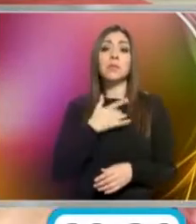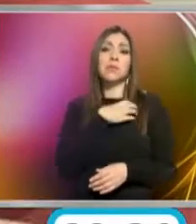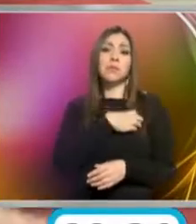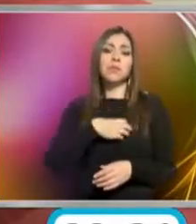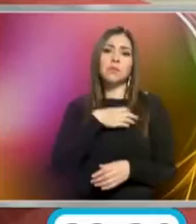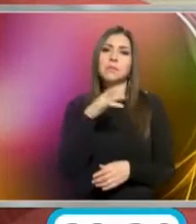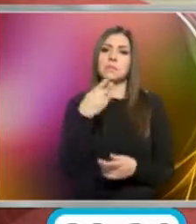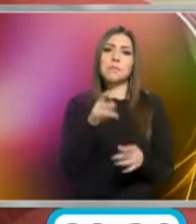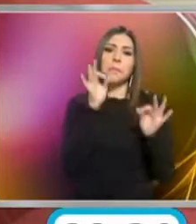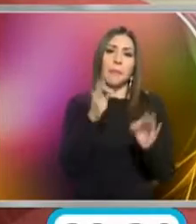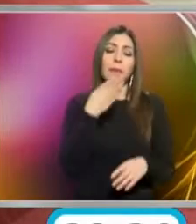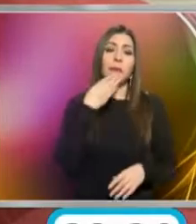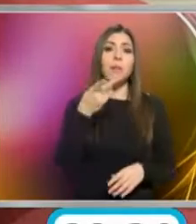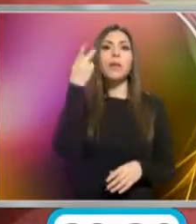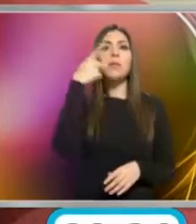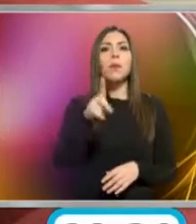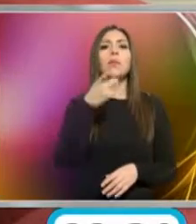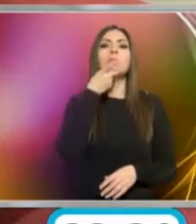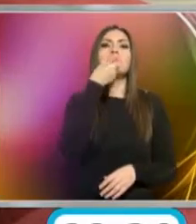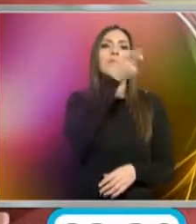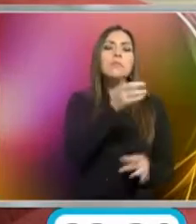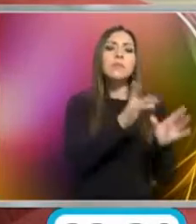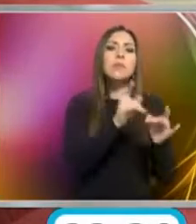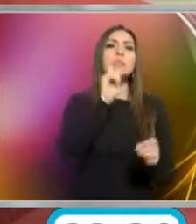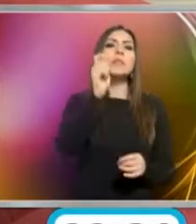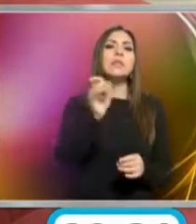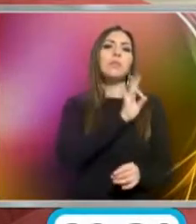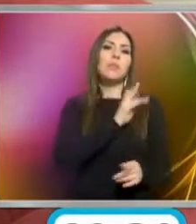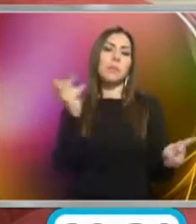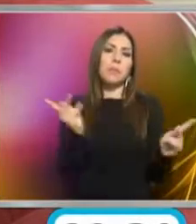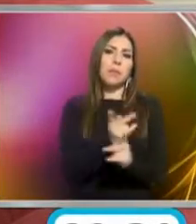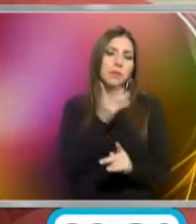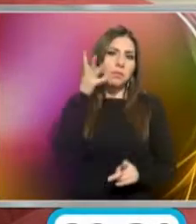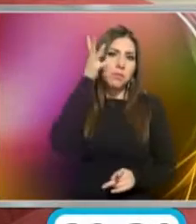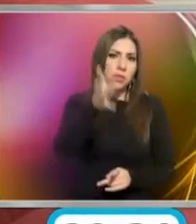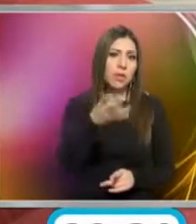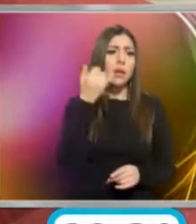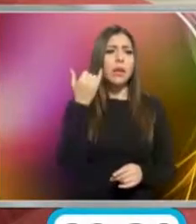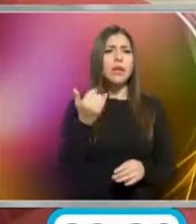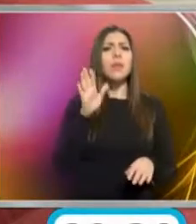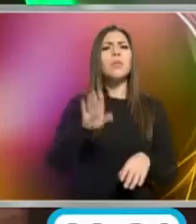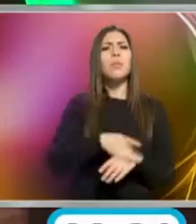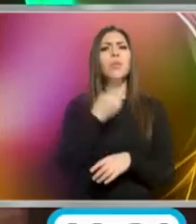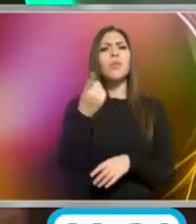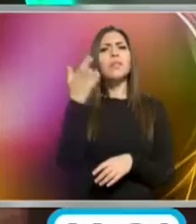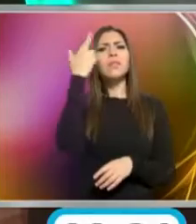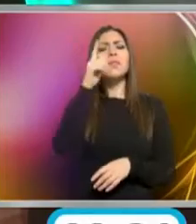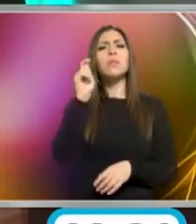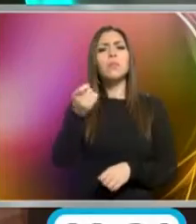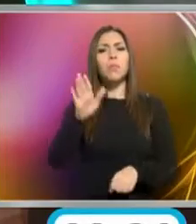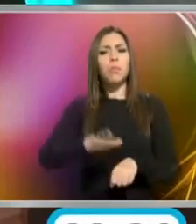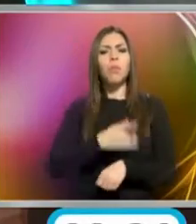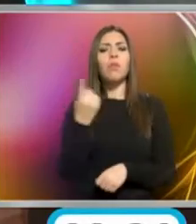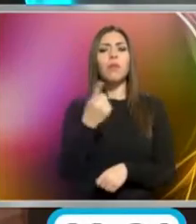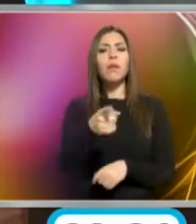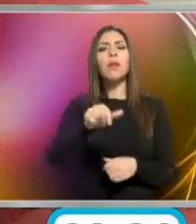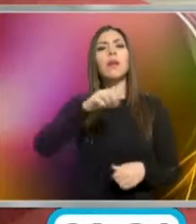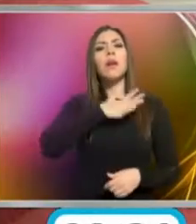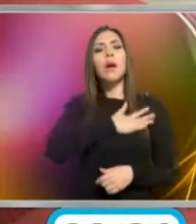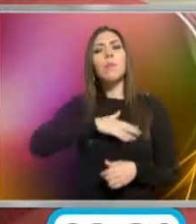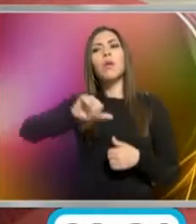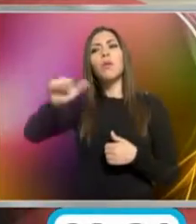contento, está bien, simplemente hay que hacerle ver los riesgos. Y yo lo que haría es revisar por qué eres infiel. ¿Por qué? ¿No? Claro. Desde dónde viene esta